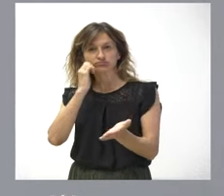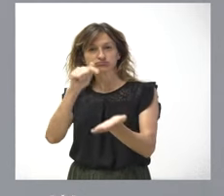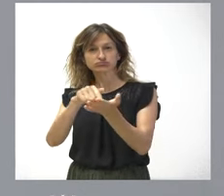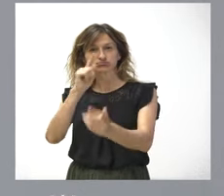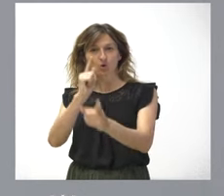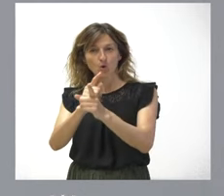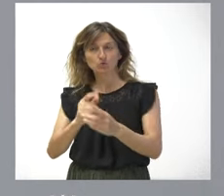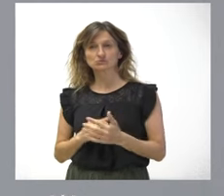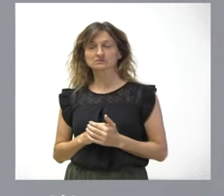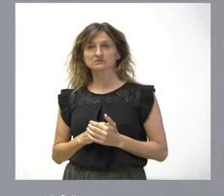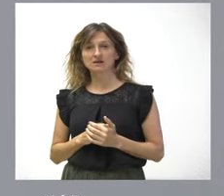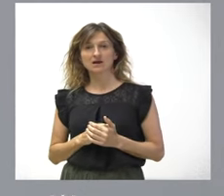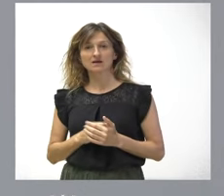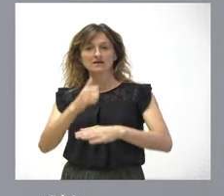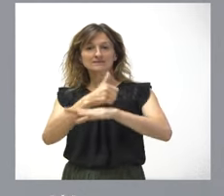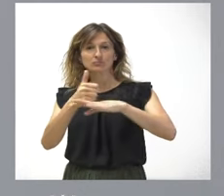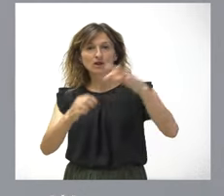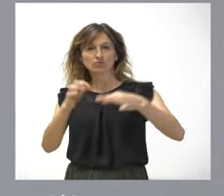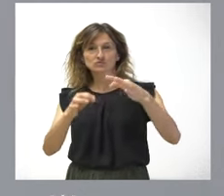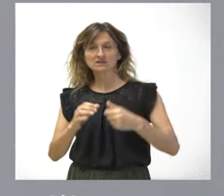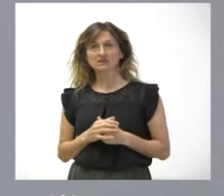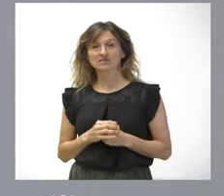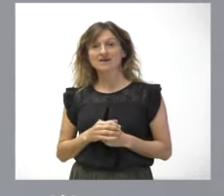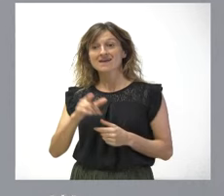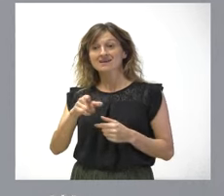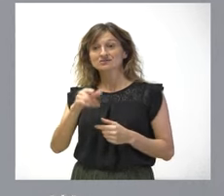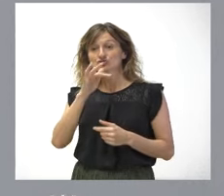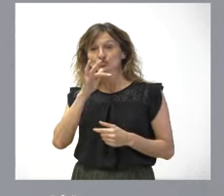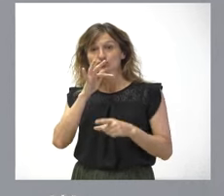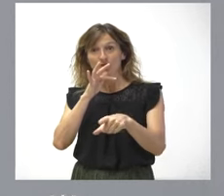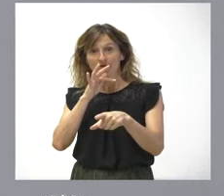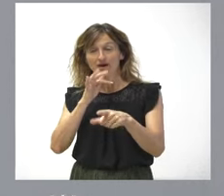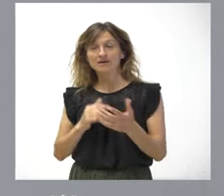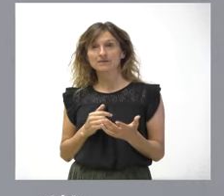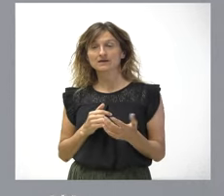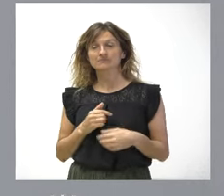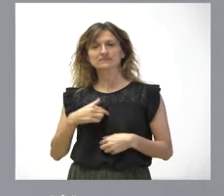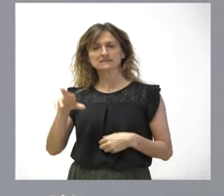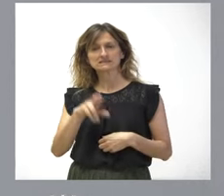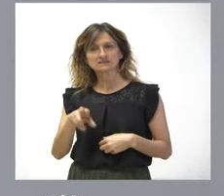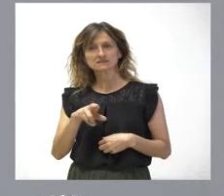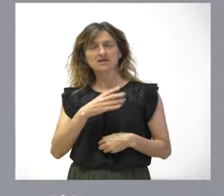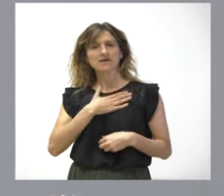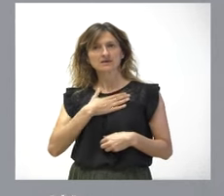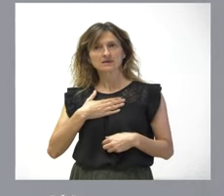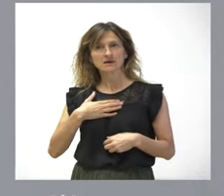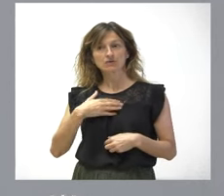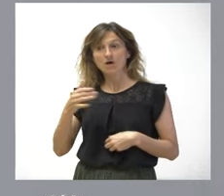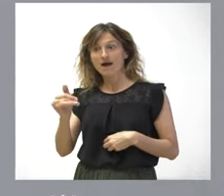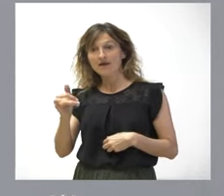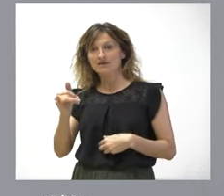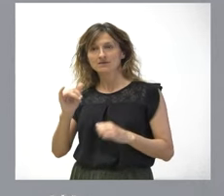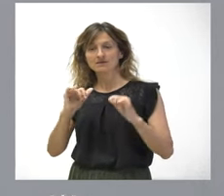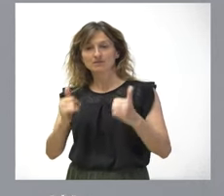judicial ante los tribunales de Justicia como esto no se ha producido en el día de hoy sí que reiteramos nuestra vocación lógicamente de hacerlo en cuanto se produzca pero no